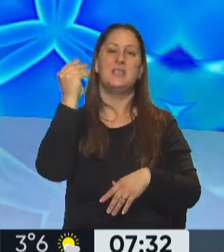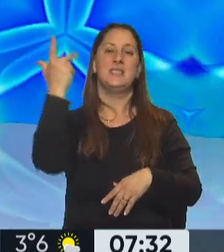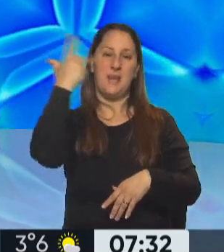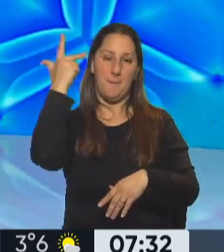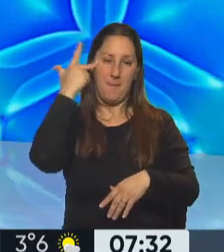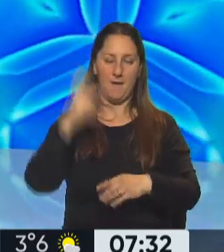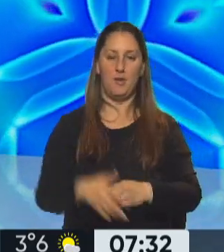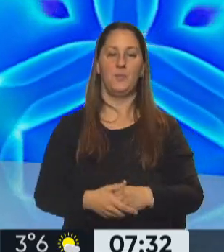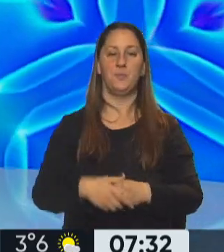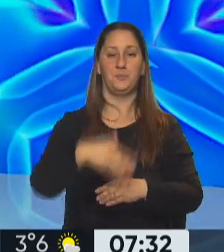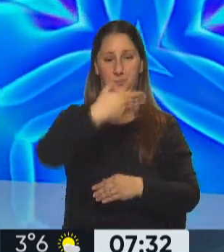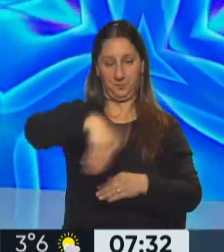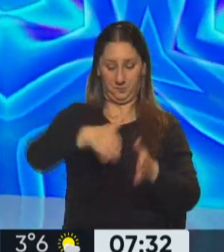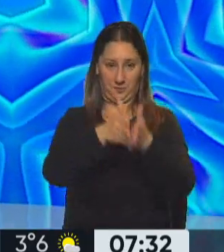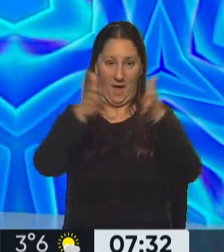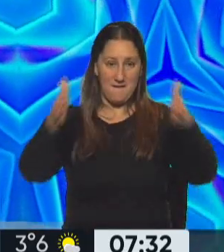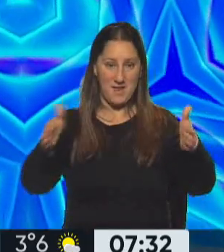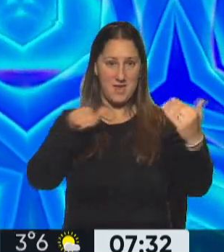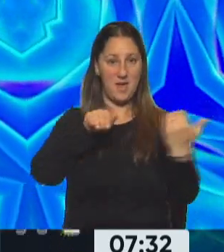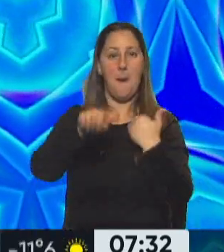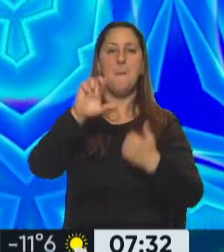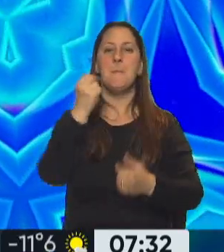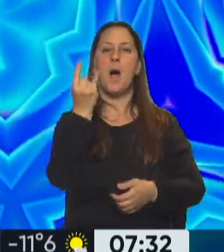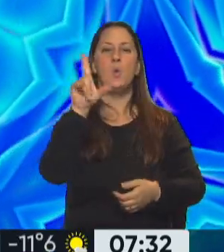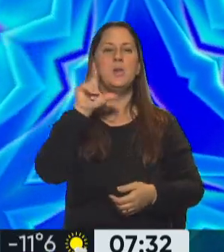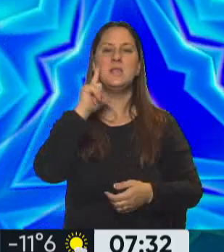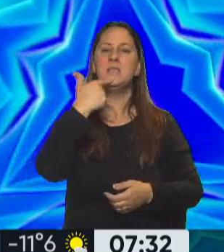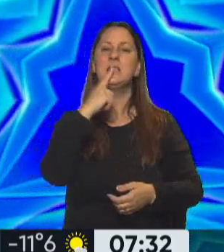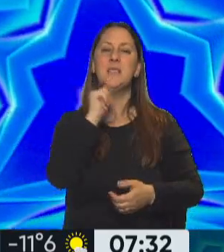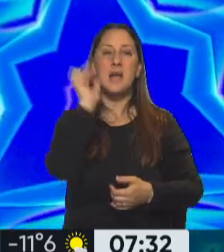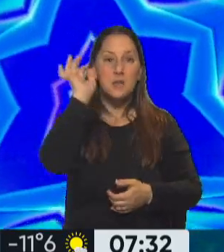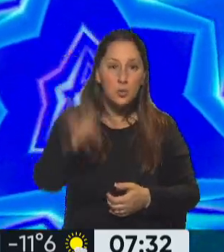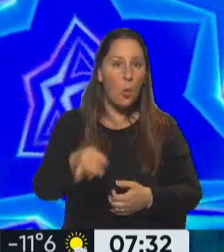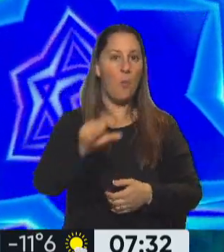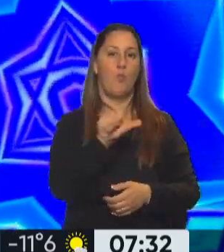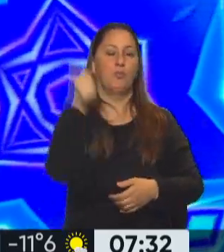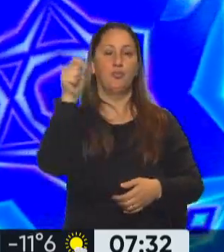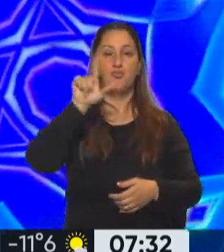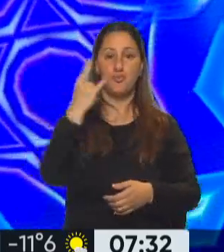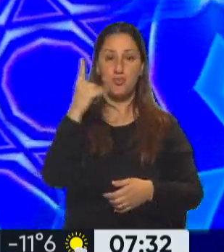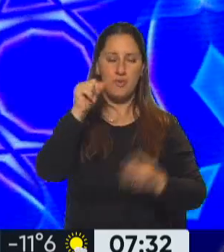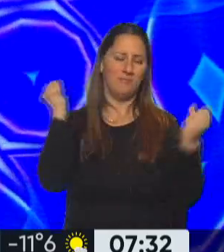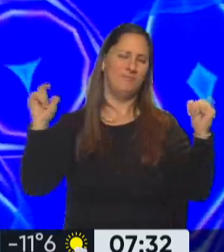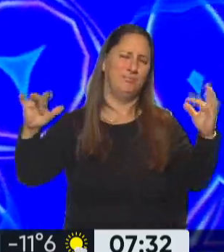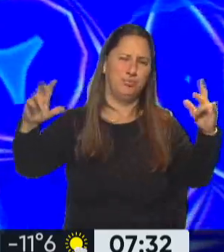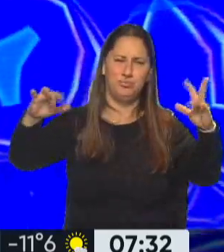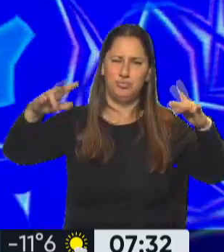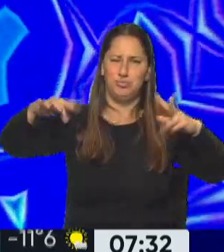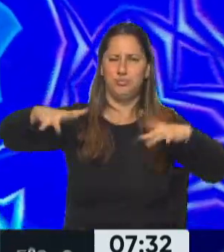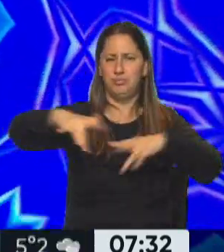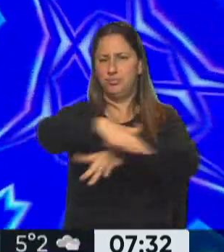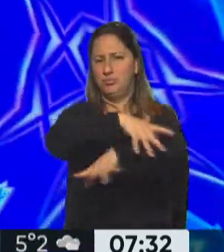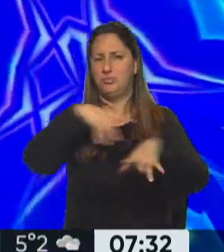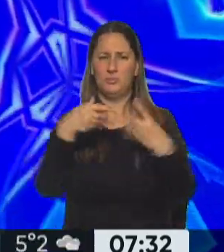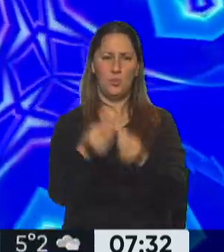La gigantesca Avenida Paulista que ayer por la noche, una vez conocidos los resultados, se llenó con decenas de miles de personas que